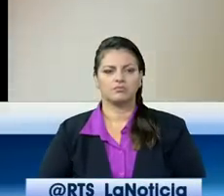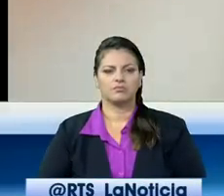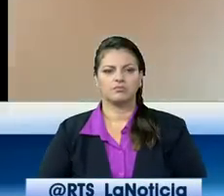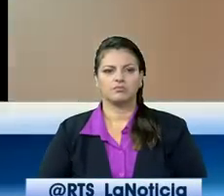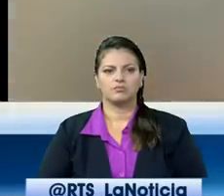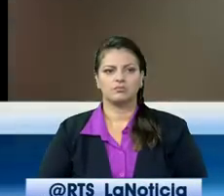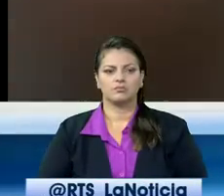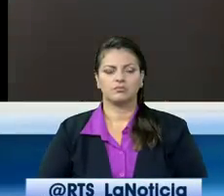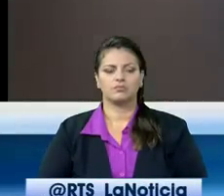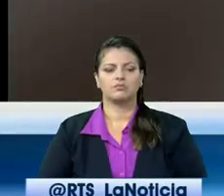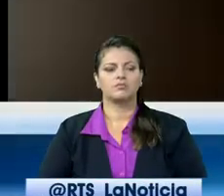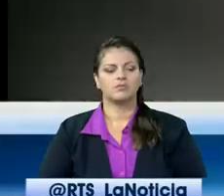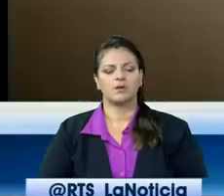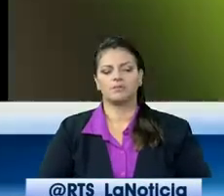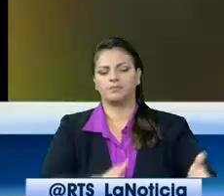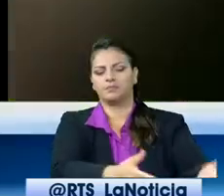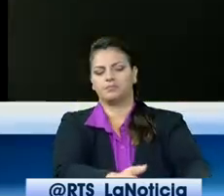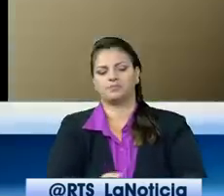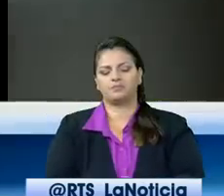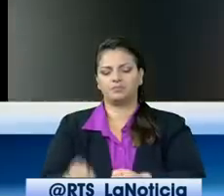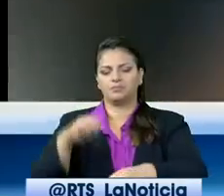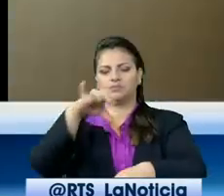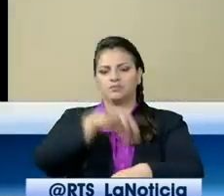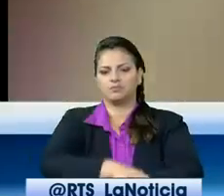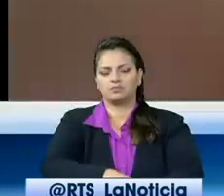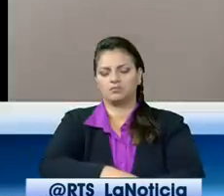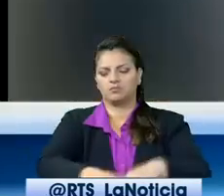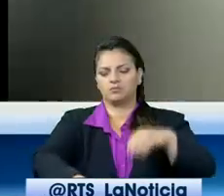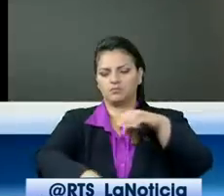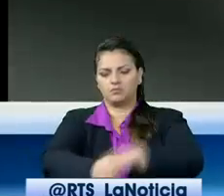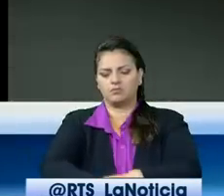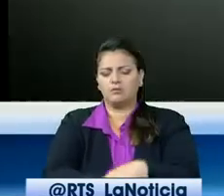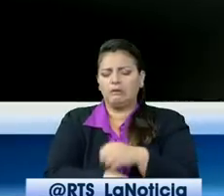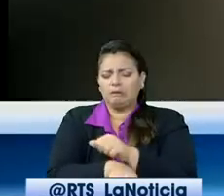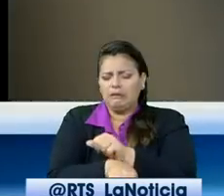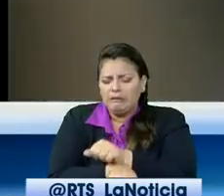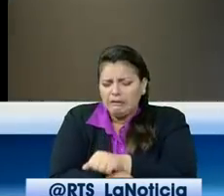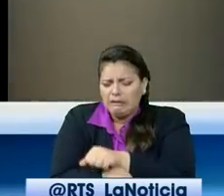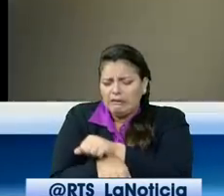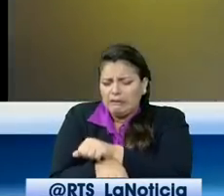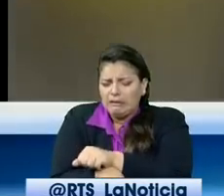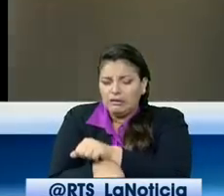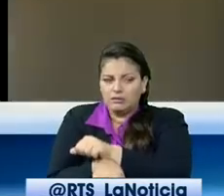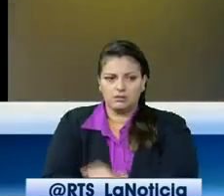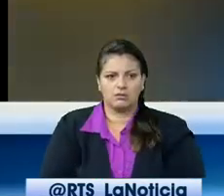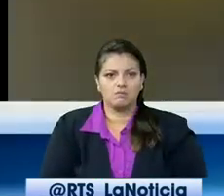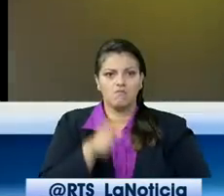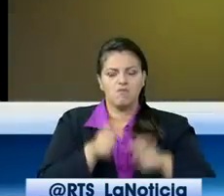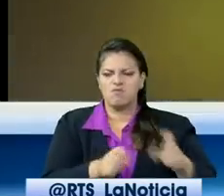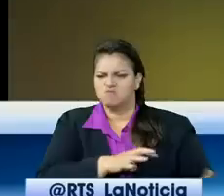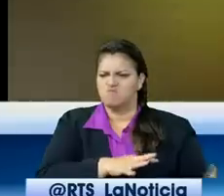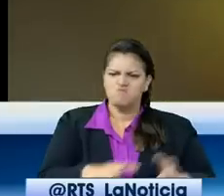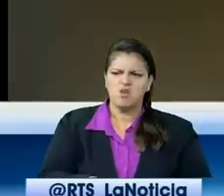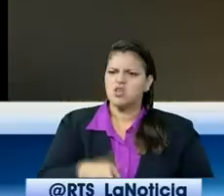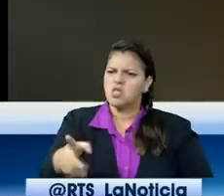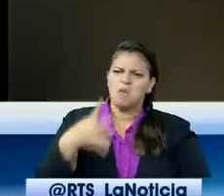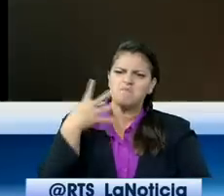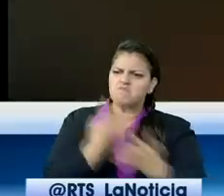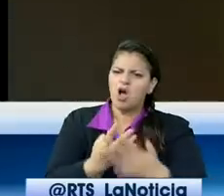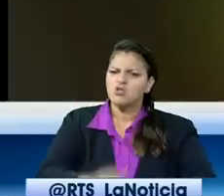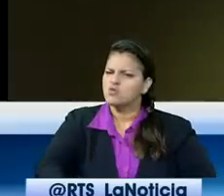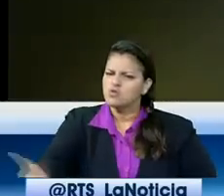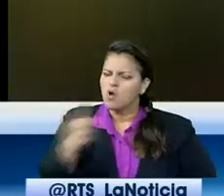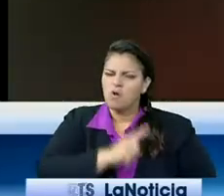Los gendarmes lo esposaron y en medio del populacho, que pedía que lo linchen y lo quemen, lo subieron inmediatamente a un